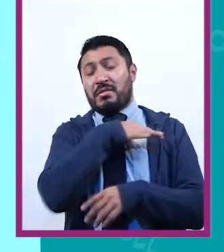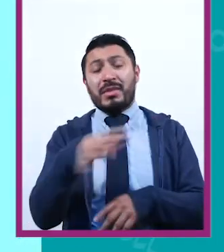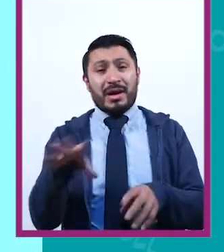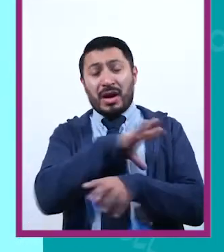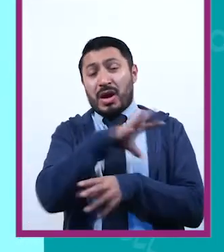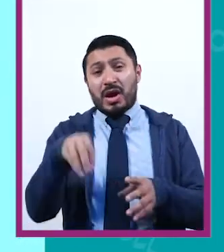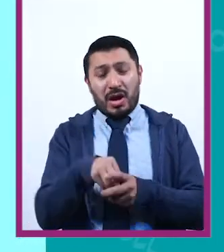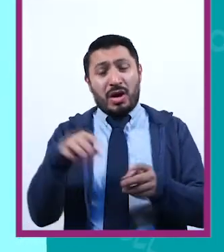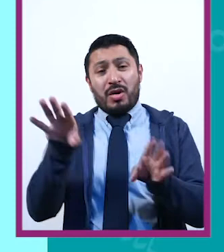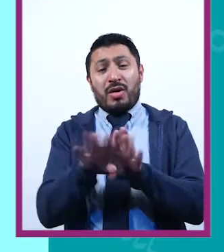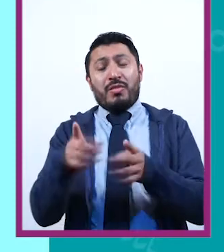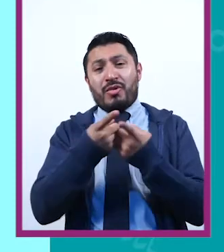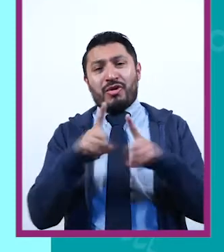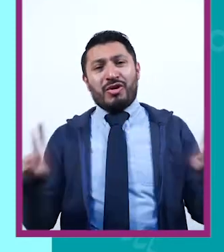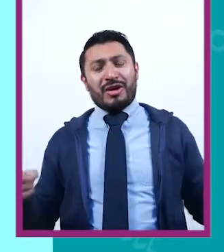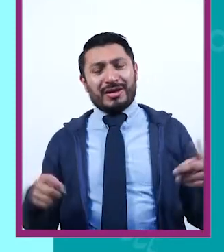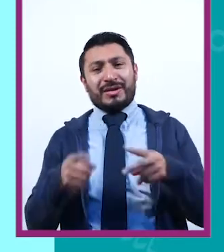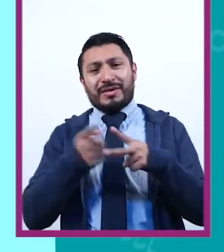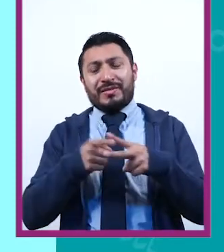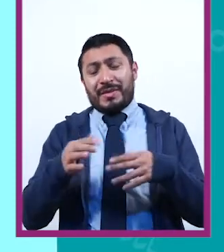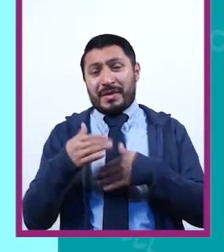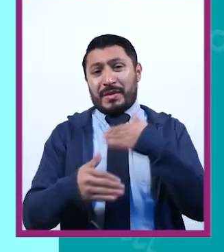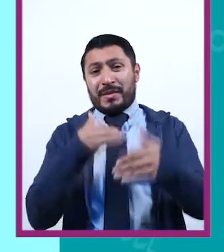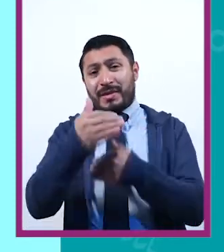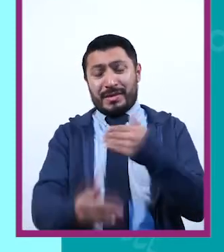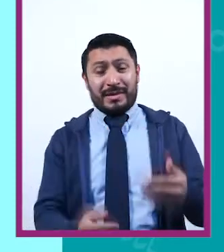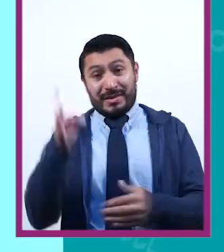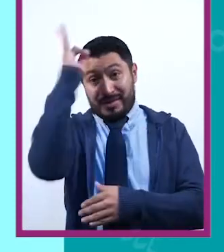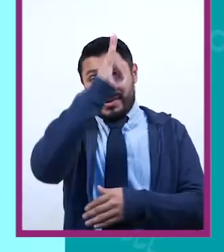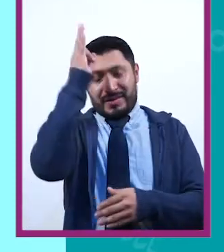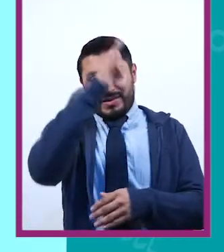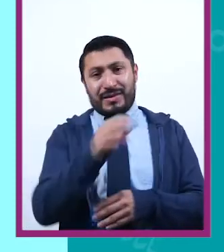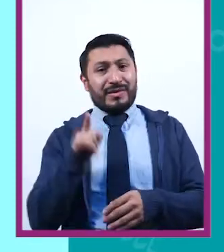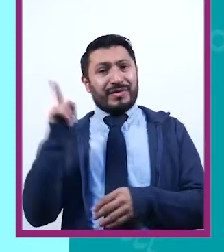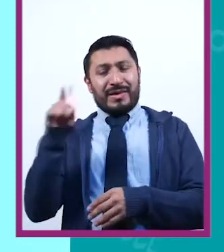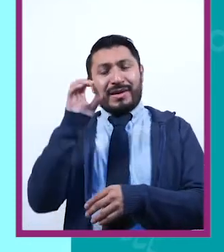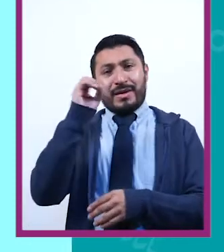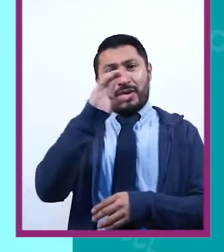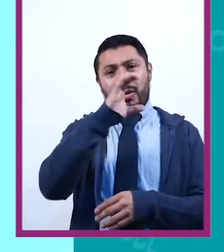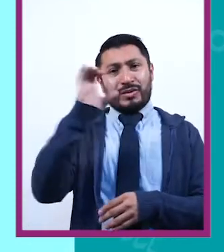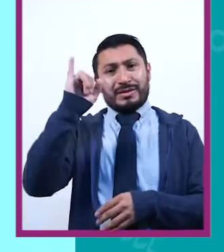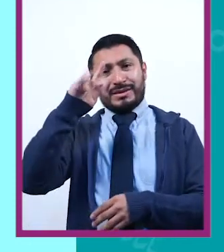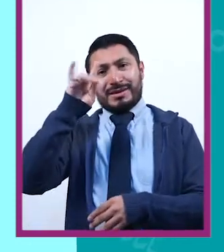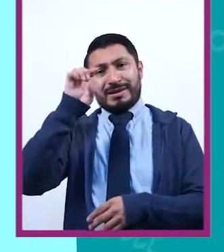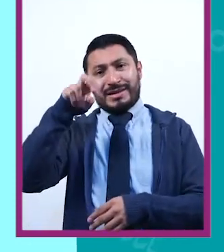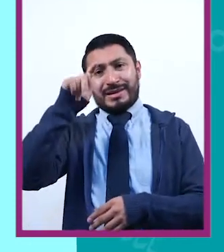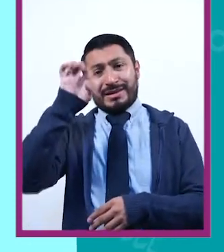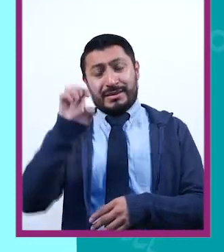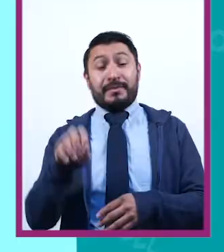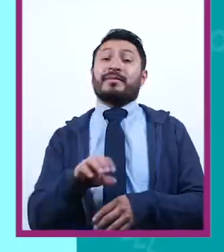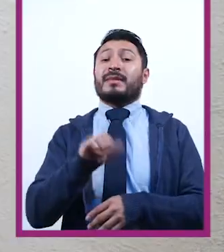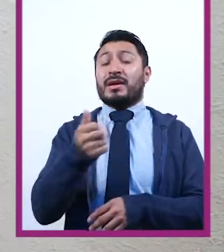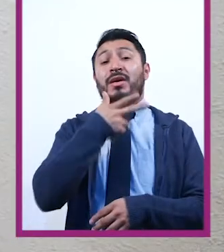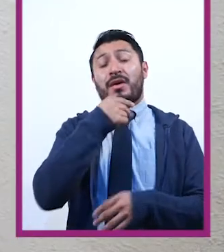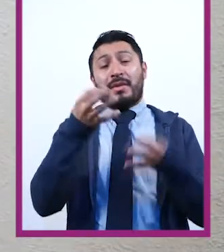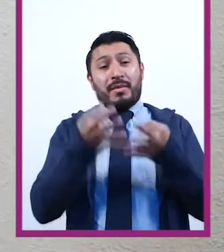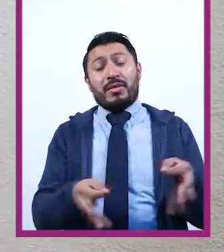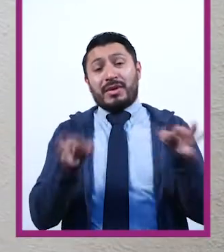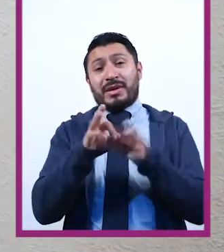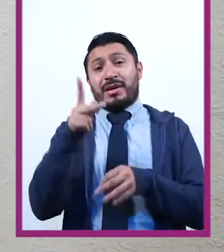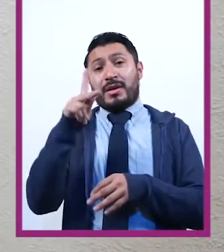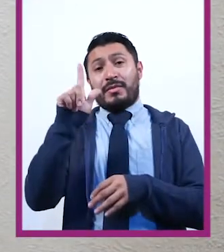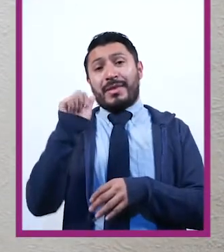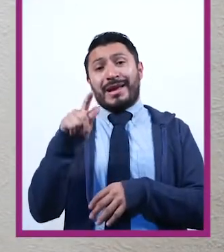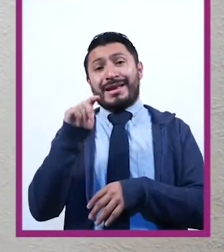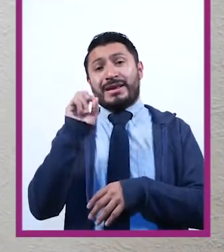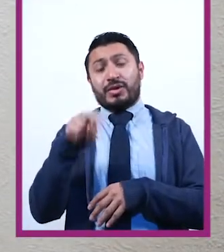de manera más general, en el posterior desarrollo de la matemática y en la filosofía racional en Occidente.